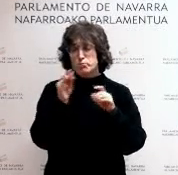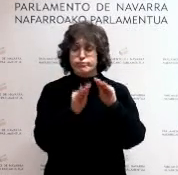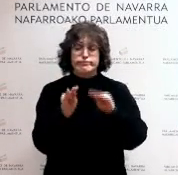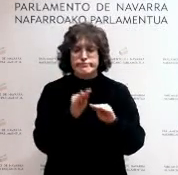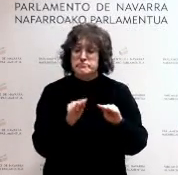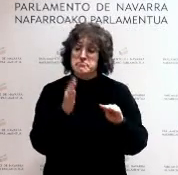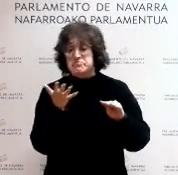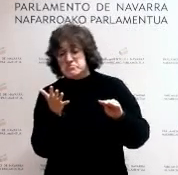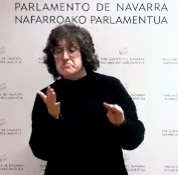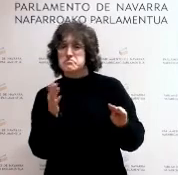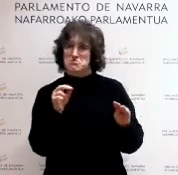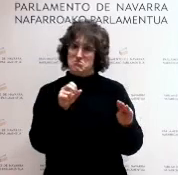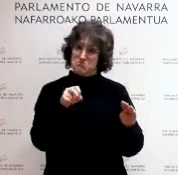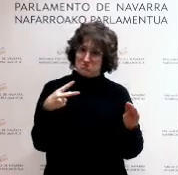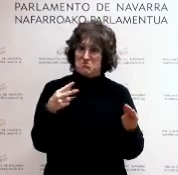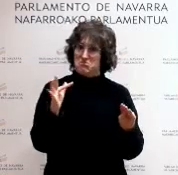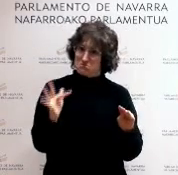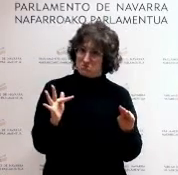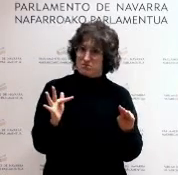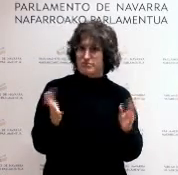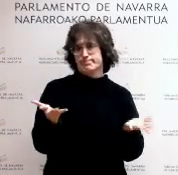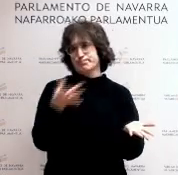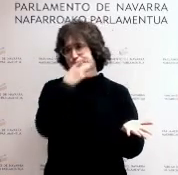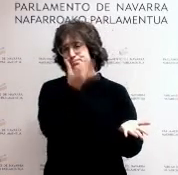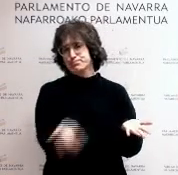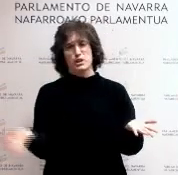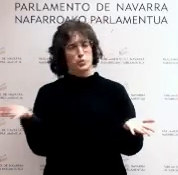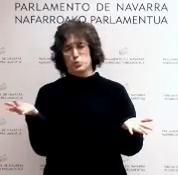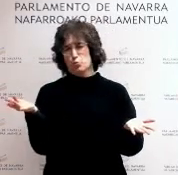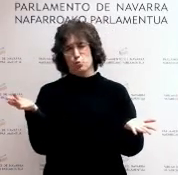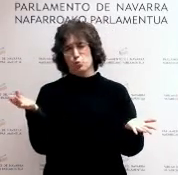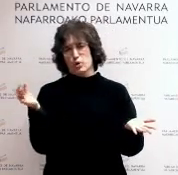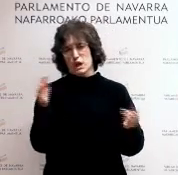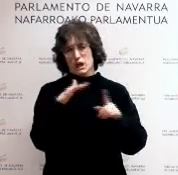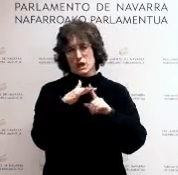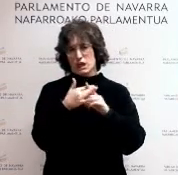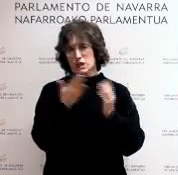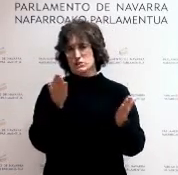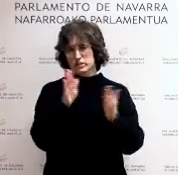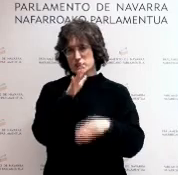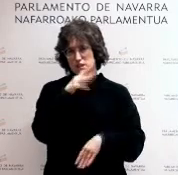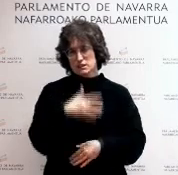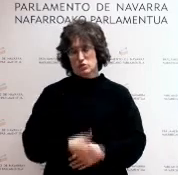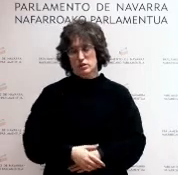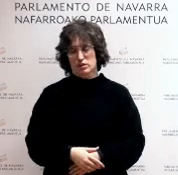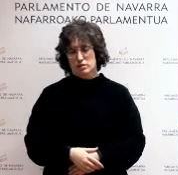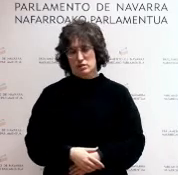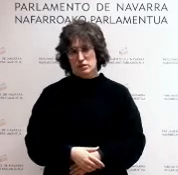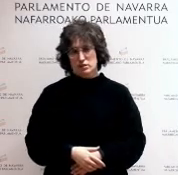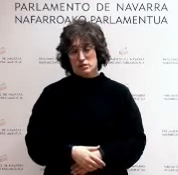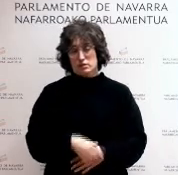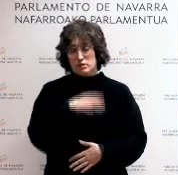resultados? Es que les debería dar vergüenza enfrentarse a esta situación. Y ahora se da